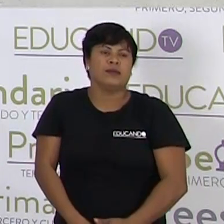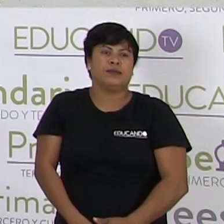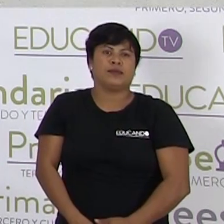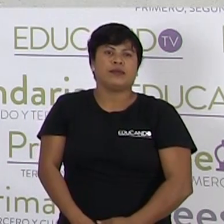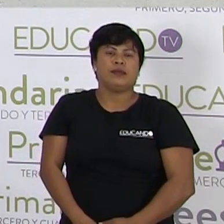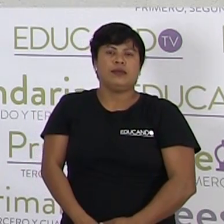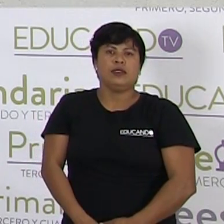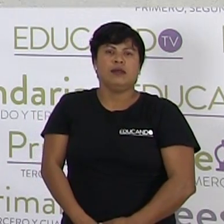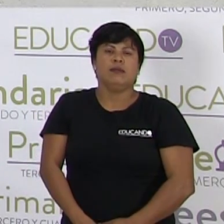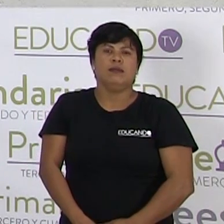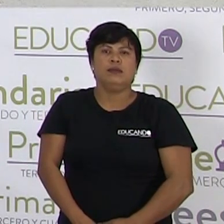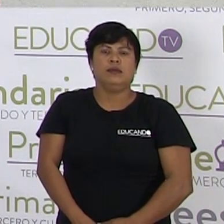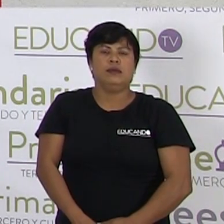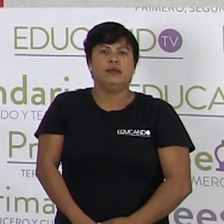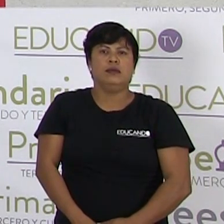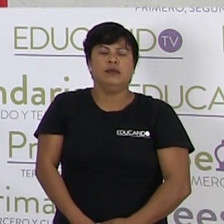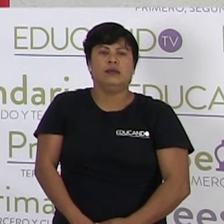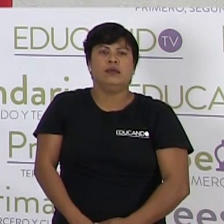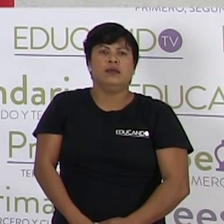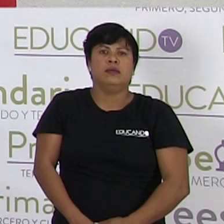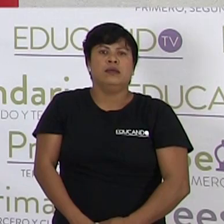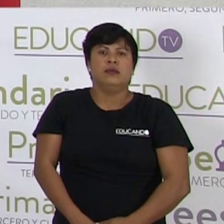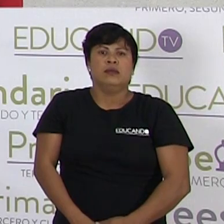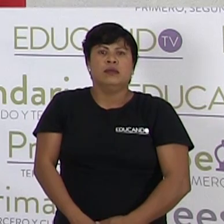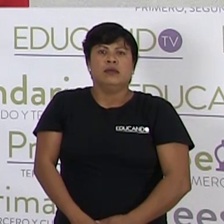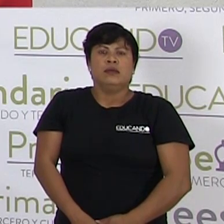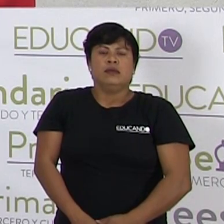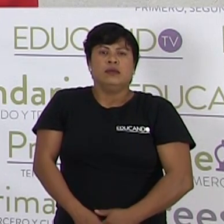mis abuelos.